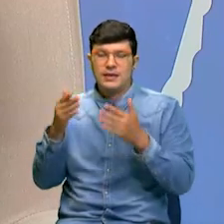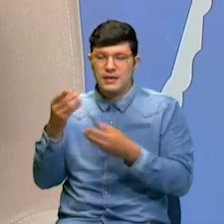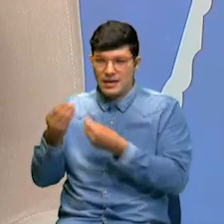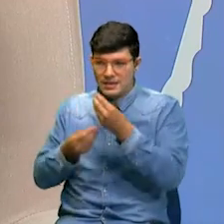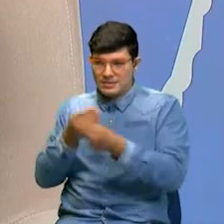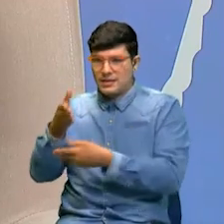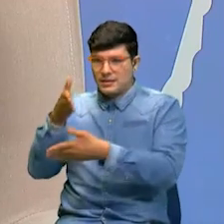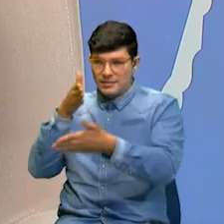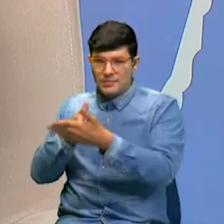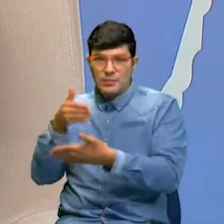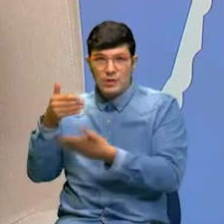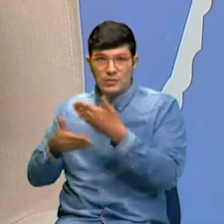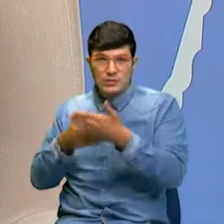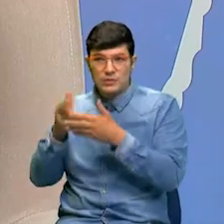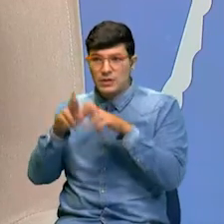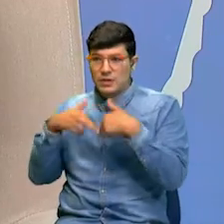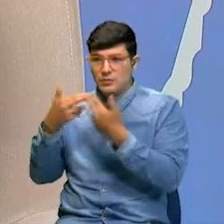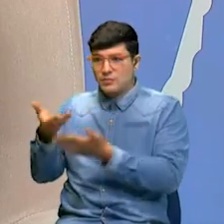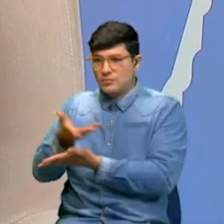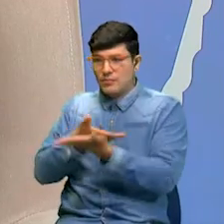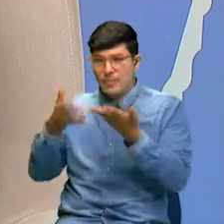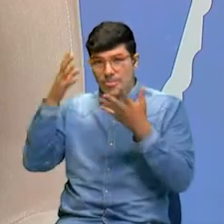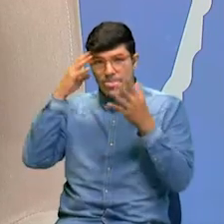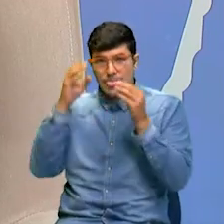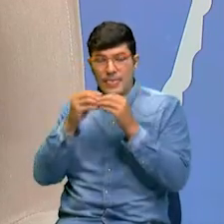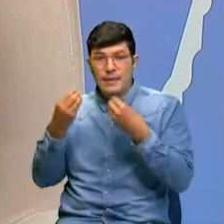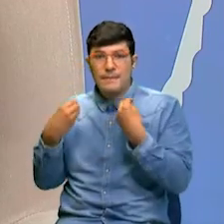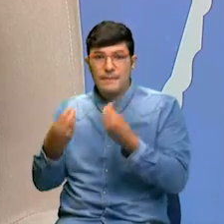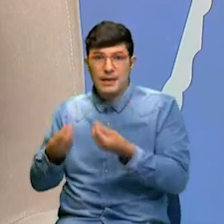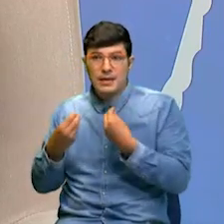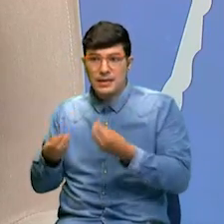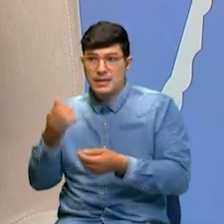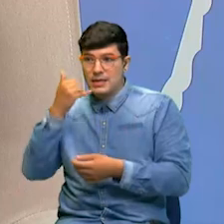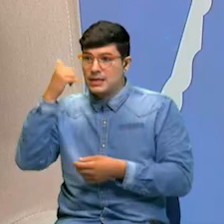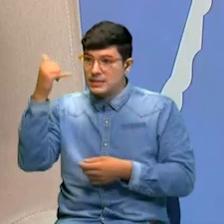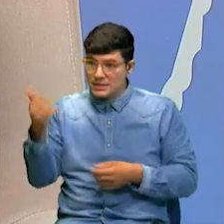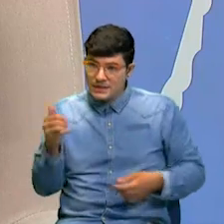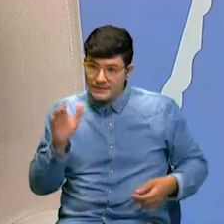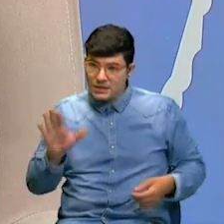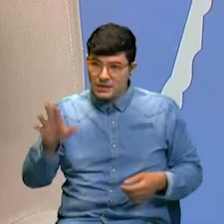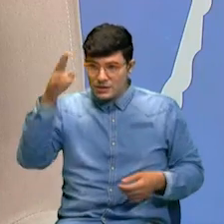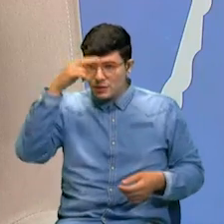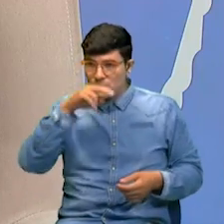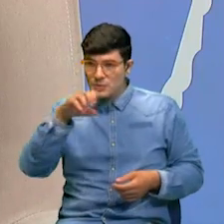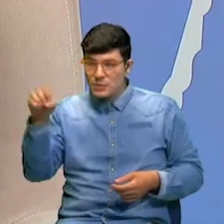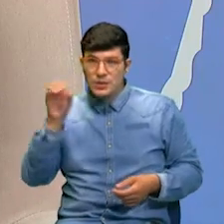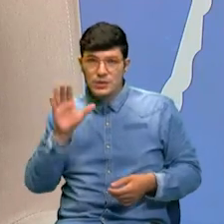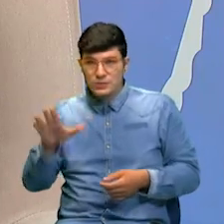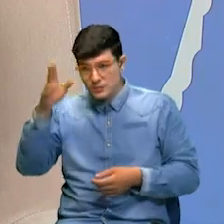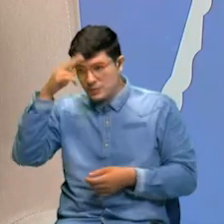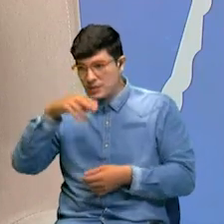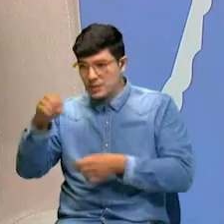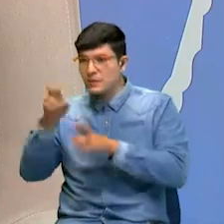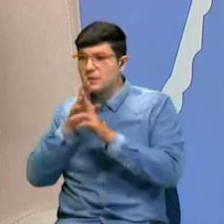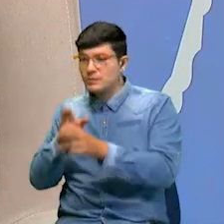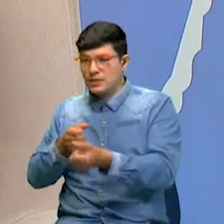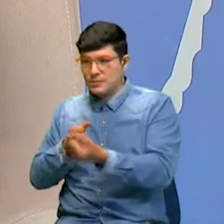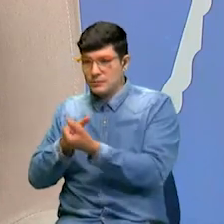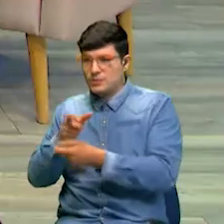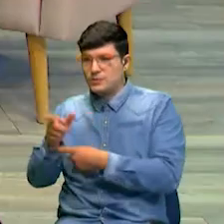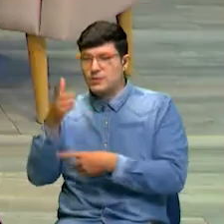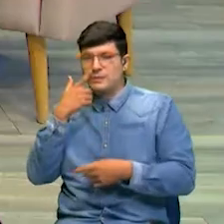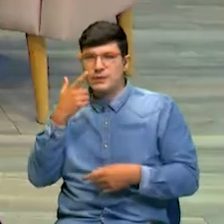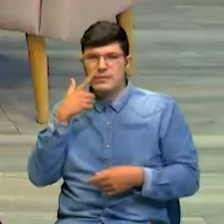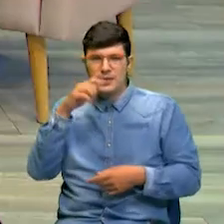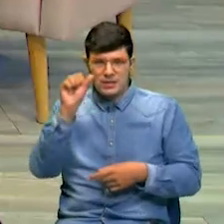e iniciar una audiencia de conciliación para que llamen a su hijo y el hijo responda por su padre. Claro, es que eso